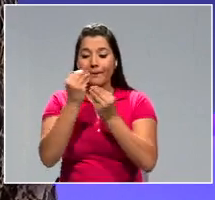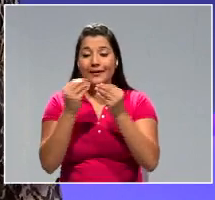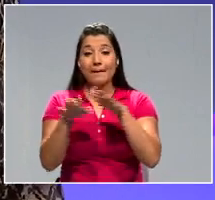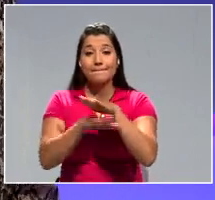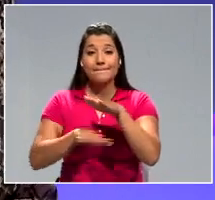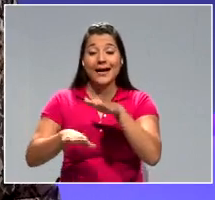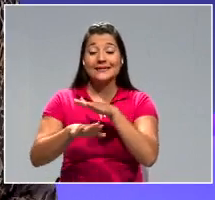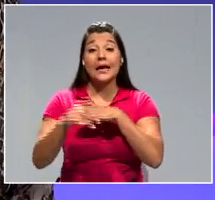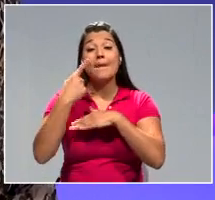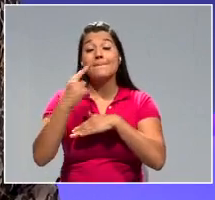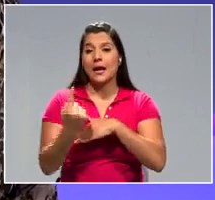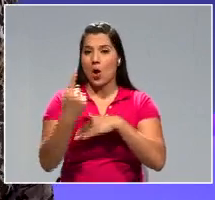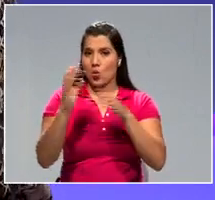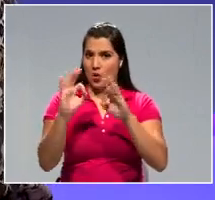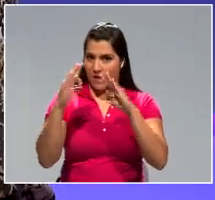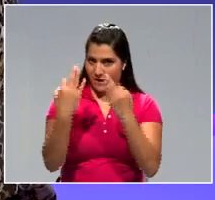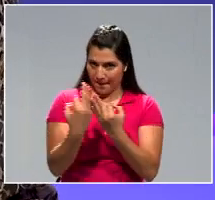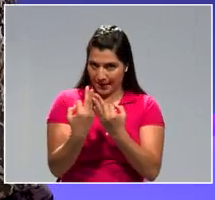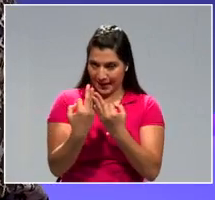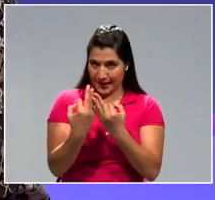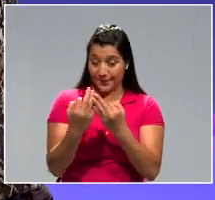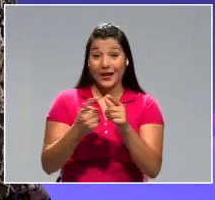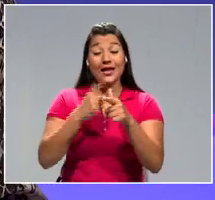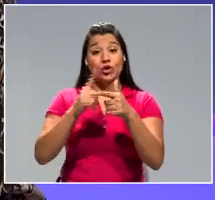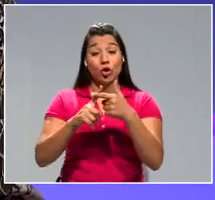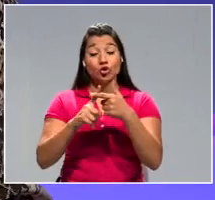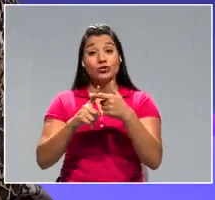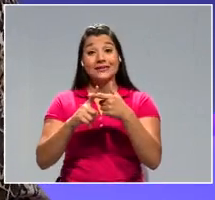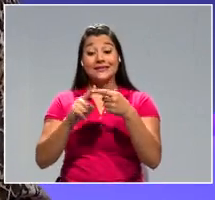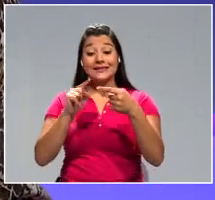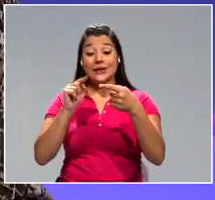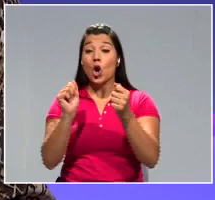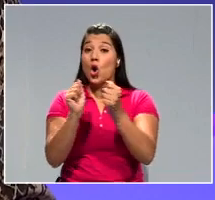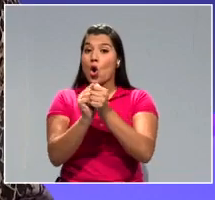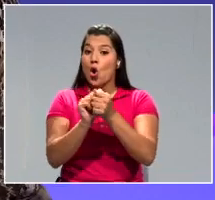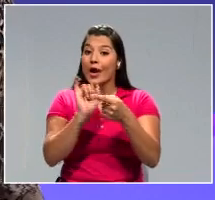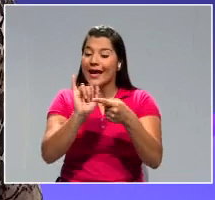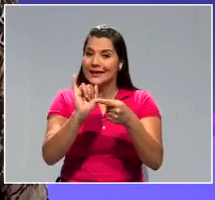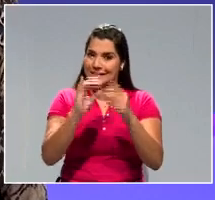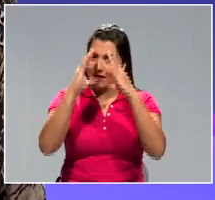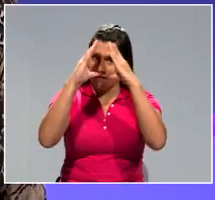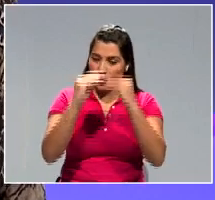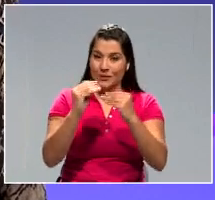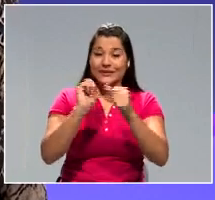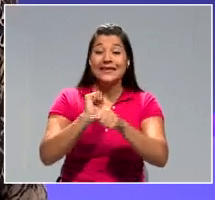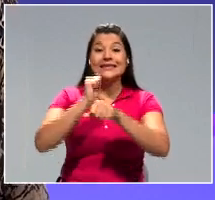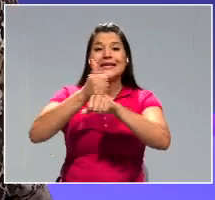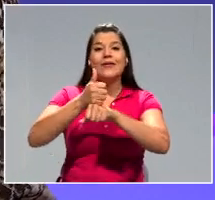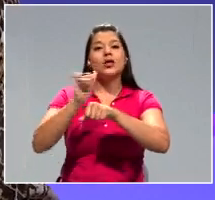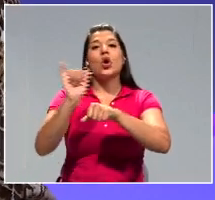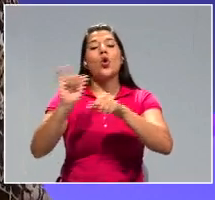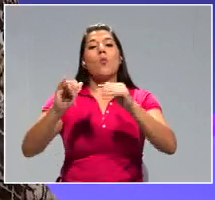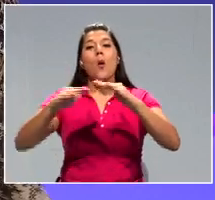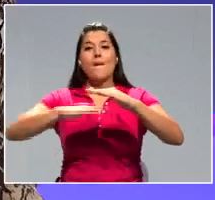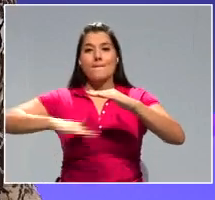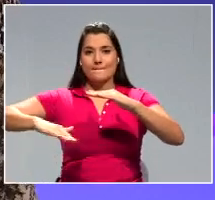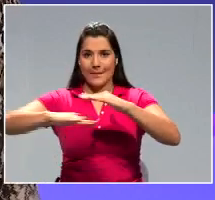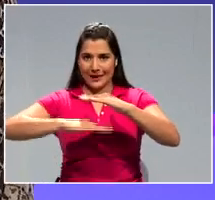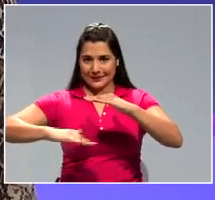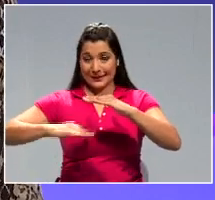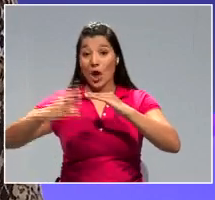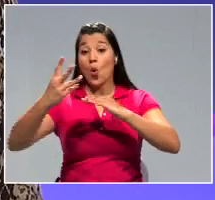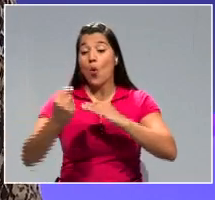familia, y con base en eso se fija un umbral de ingresos mínimos que debería tener un hogar por persona